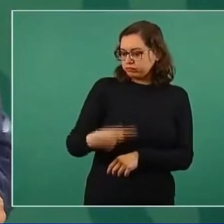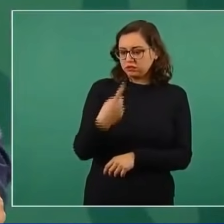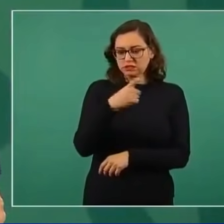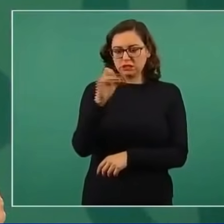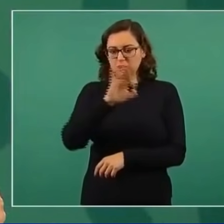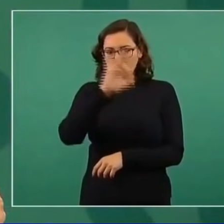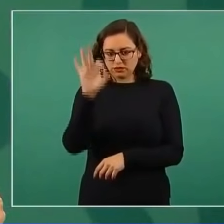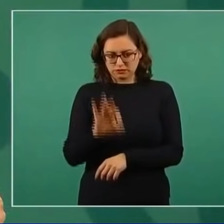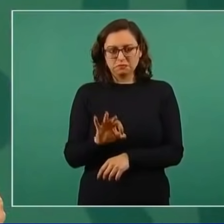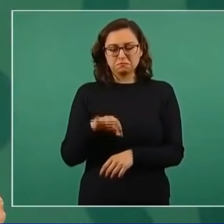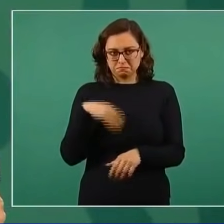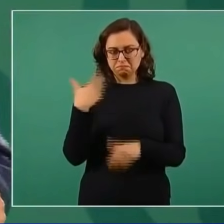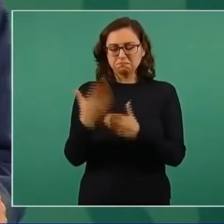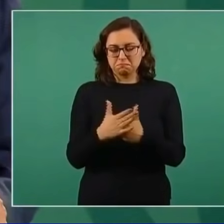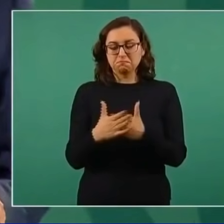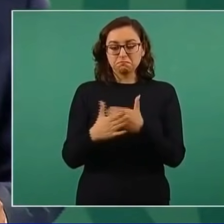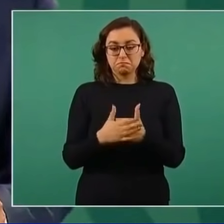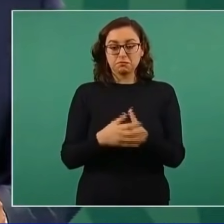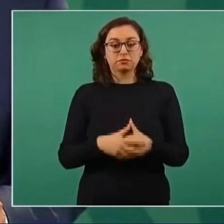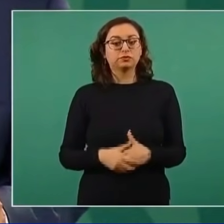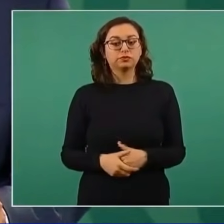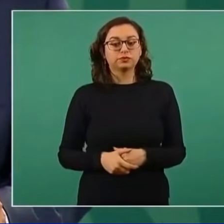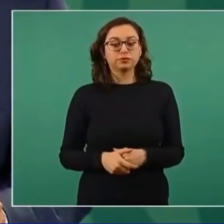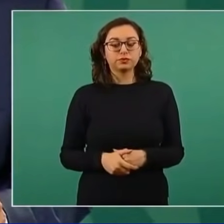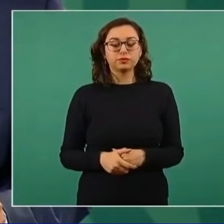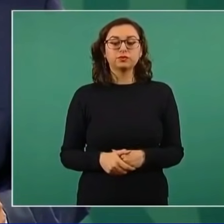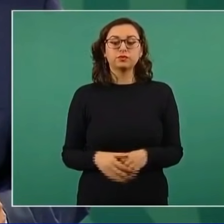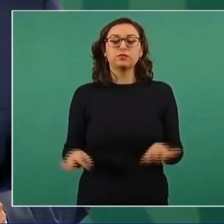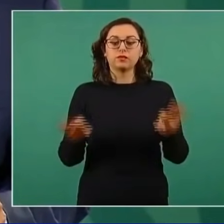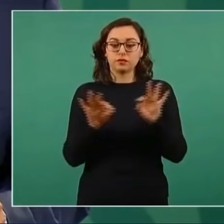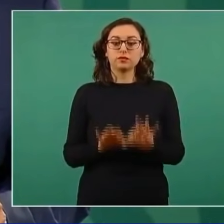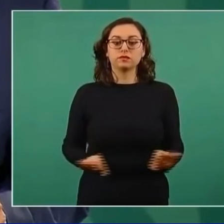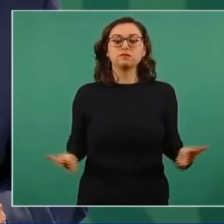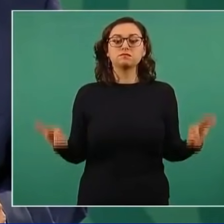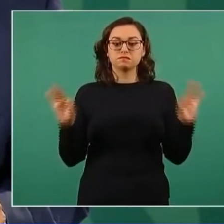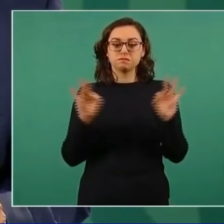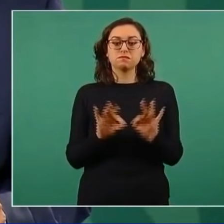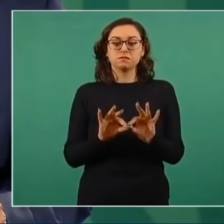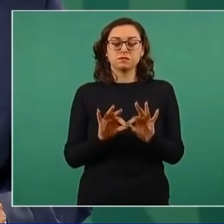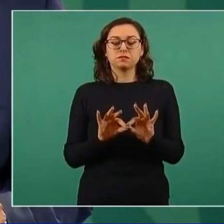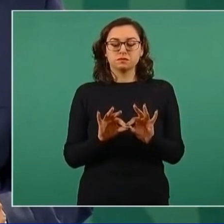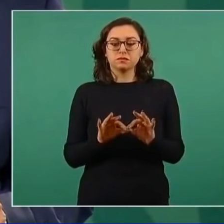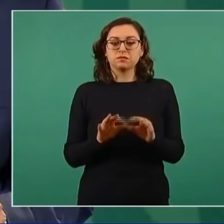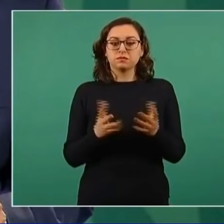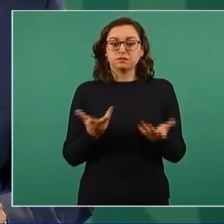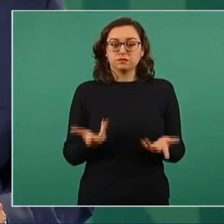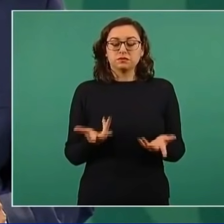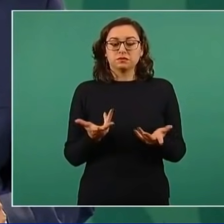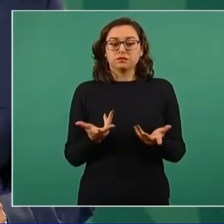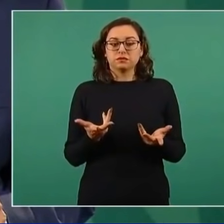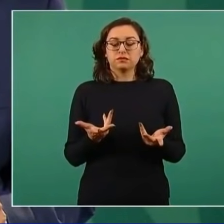importante, porque hay mucha confusión o falta de información.